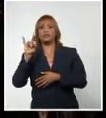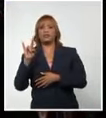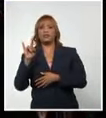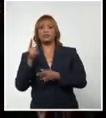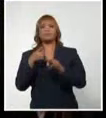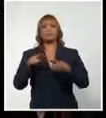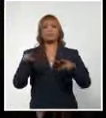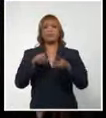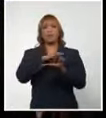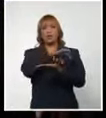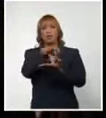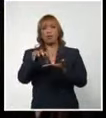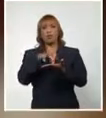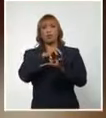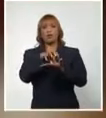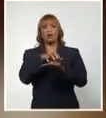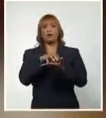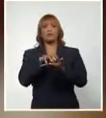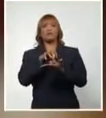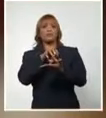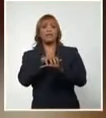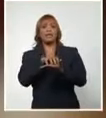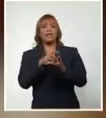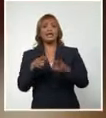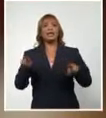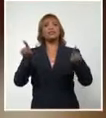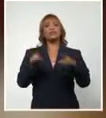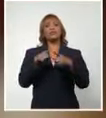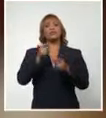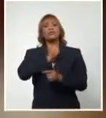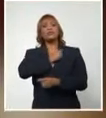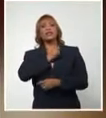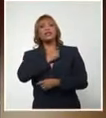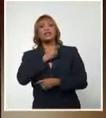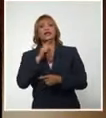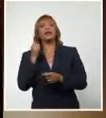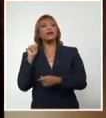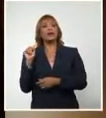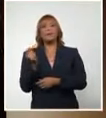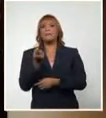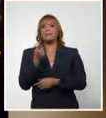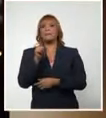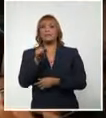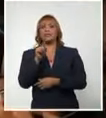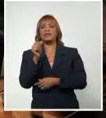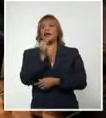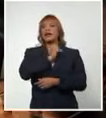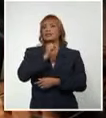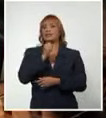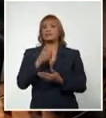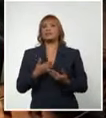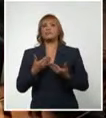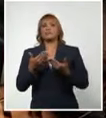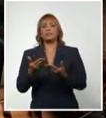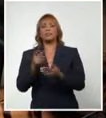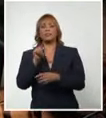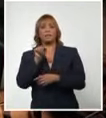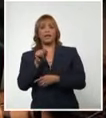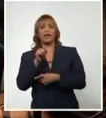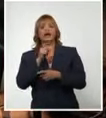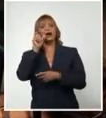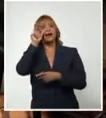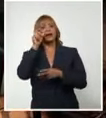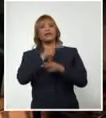había levantado en los sitios y el trovador anunciaba un estreno. En forma de metáfora, la canción